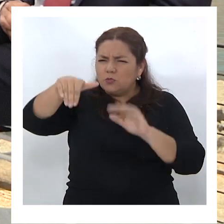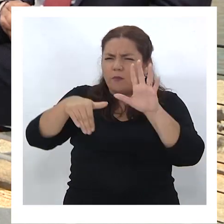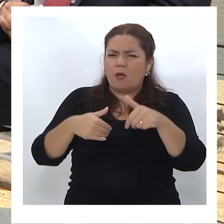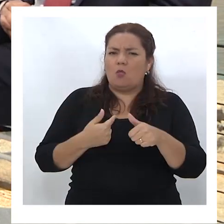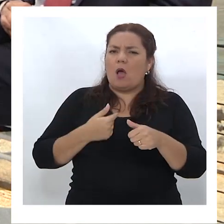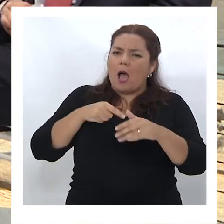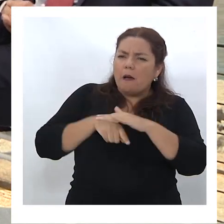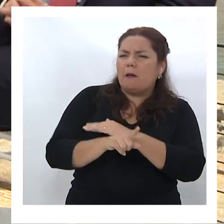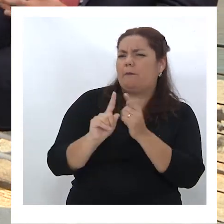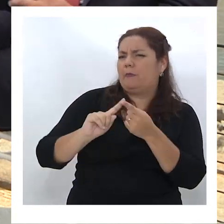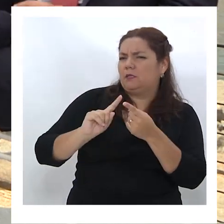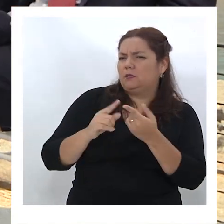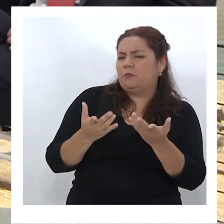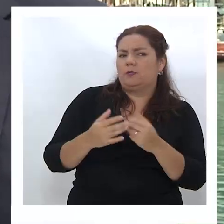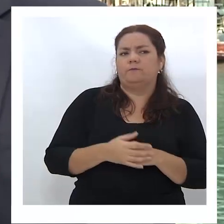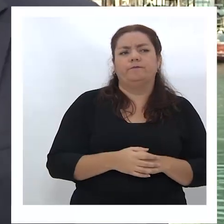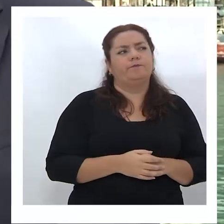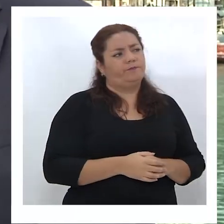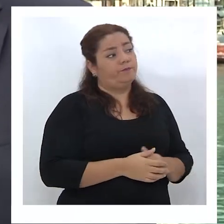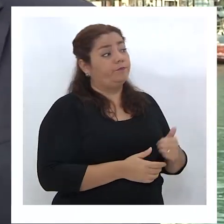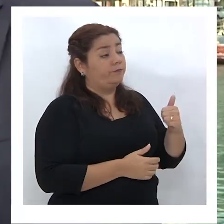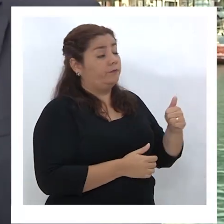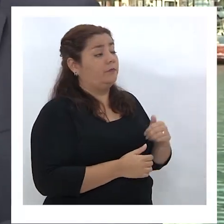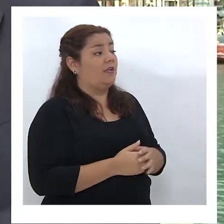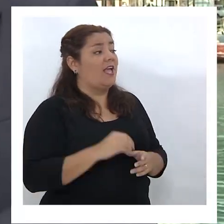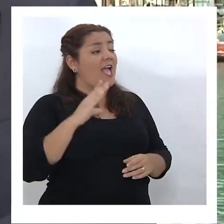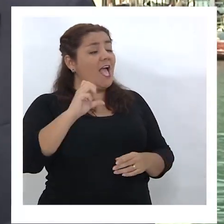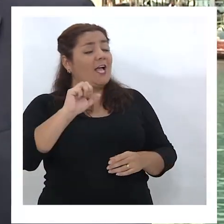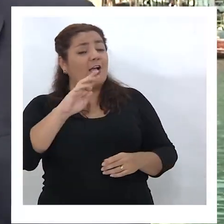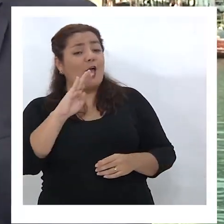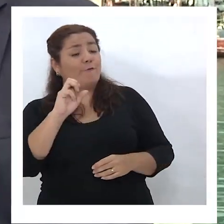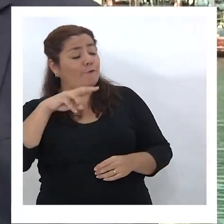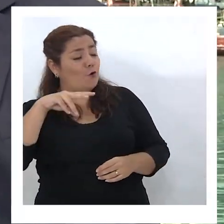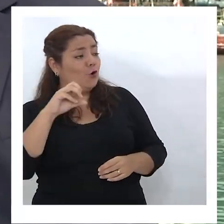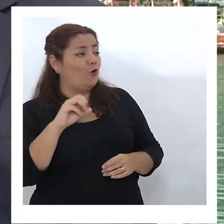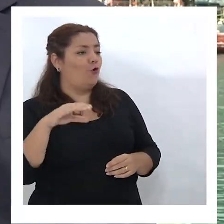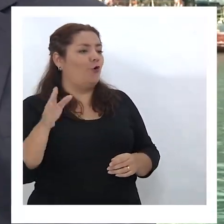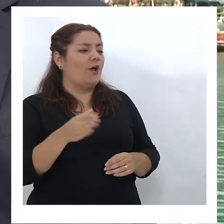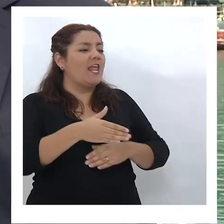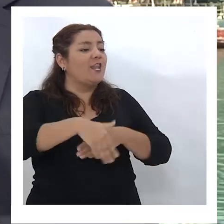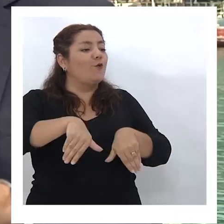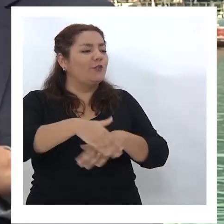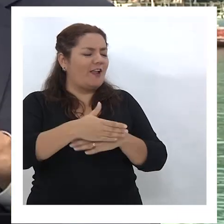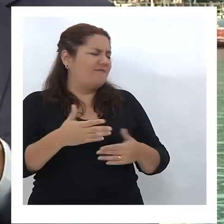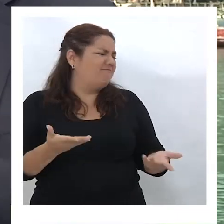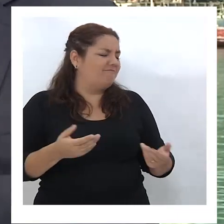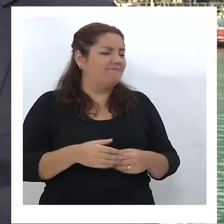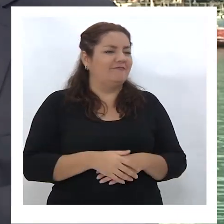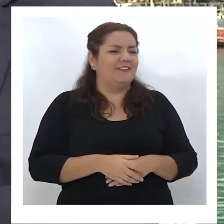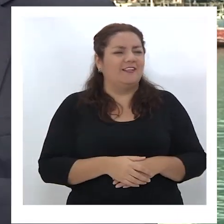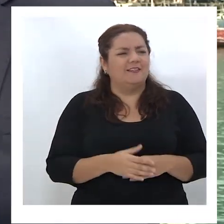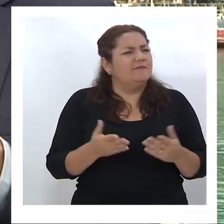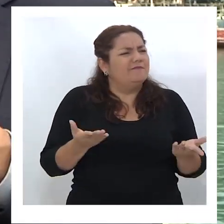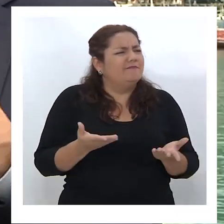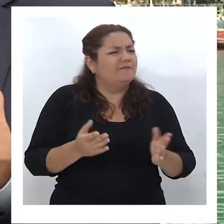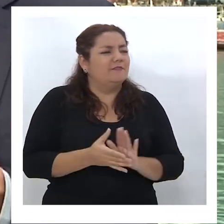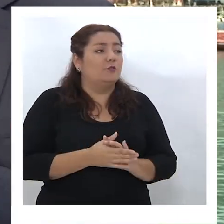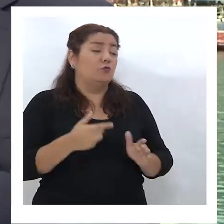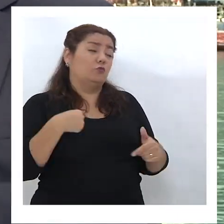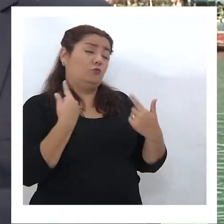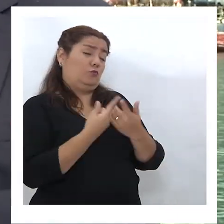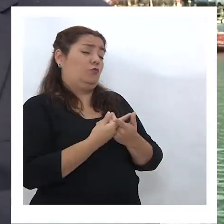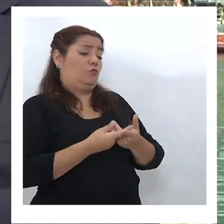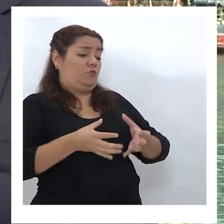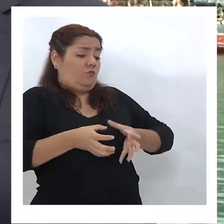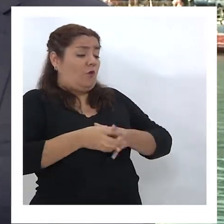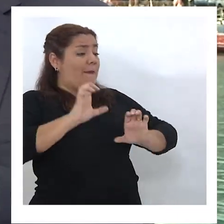sustentables. Sí. Me acordé de la expresión, carbono neutral. Carbono neutral, eso hay es. Muchas empresas que quieren ser carbono neutral. Mira, bueno, nosotros como